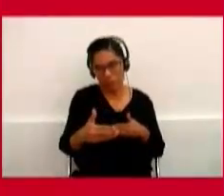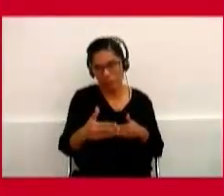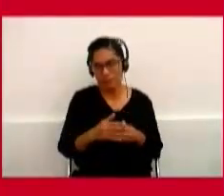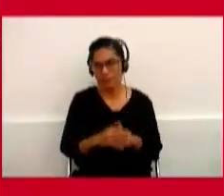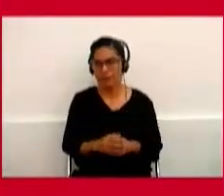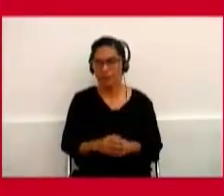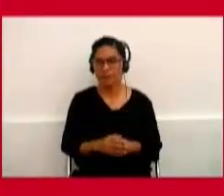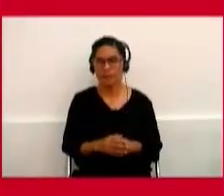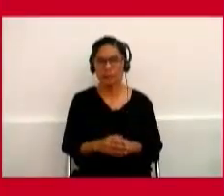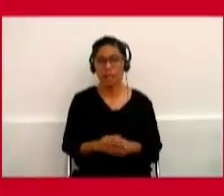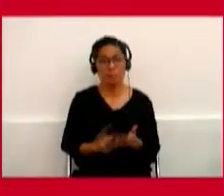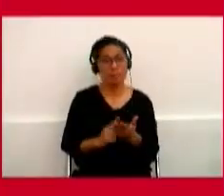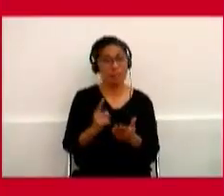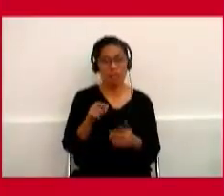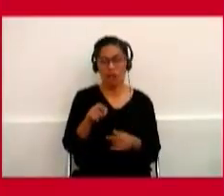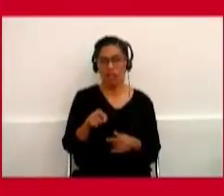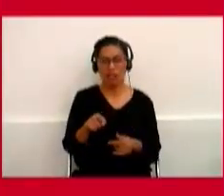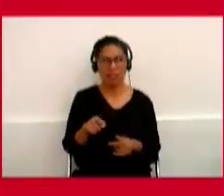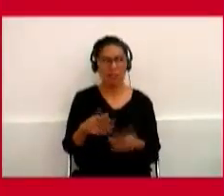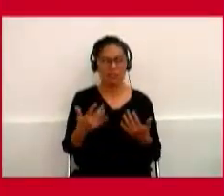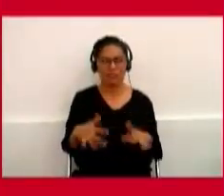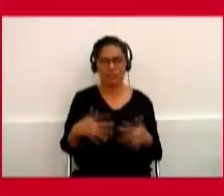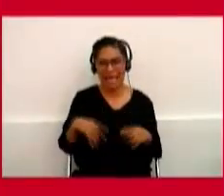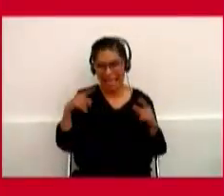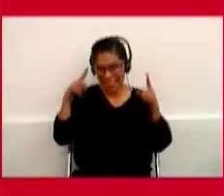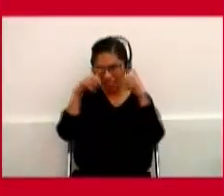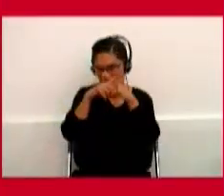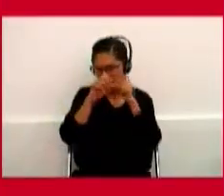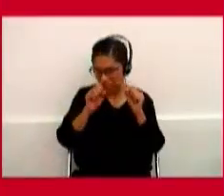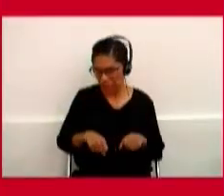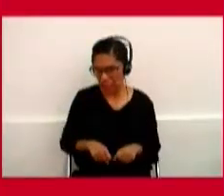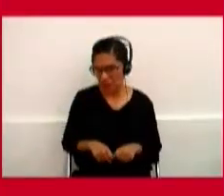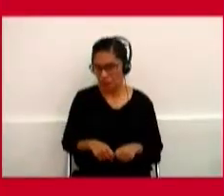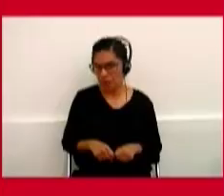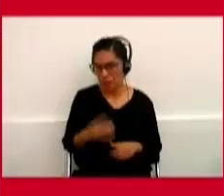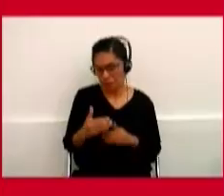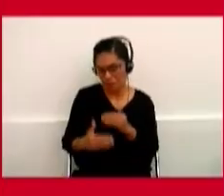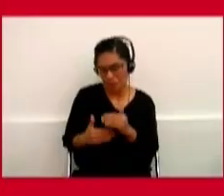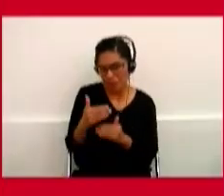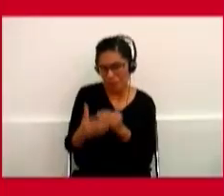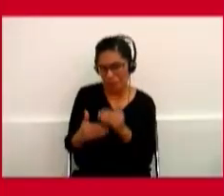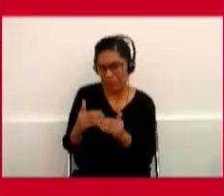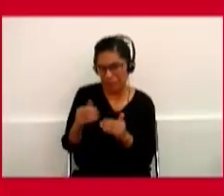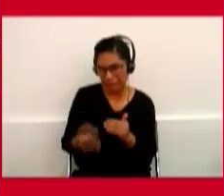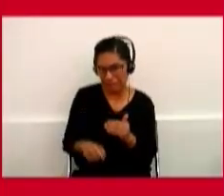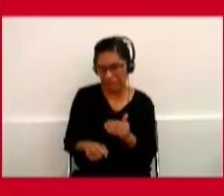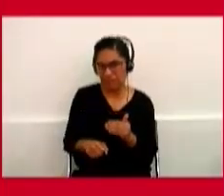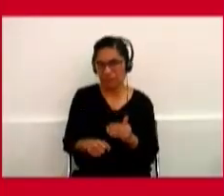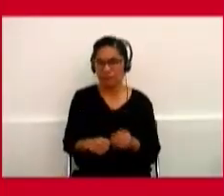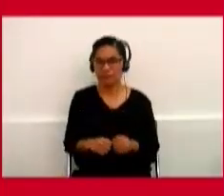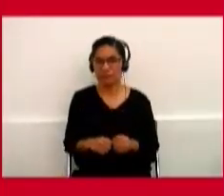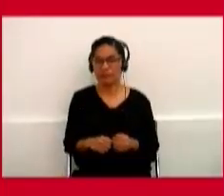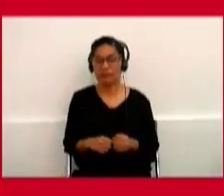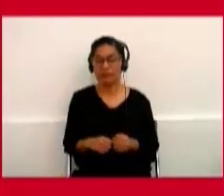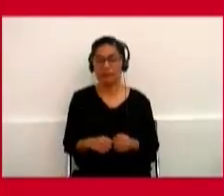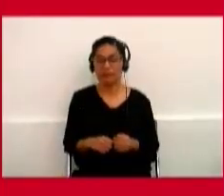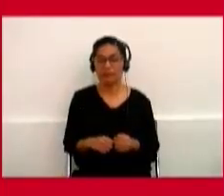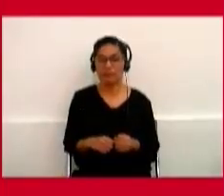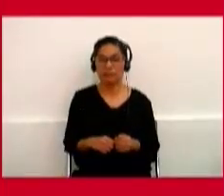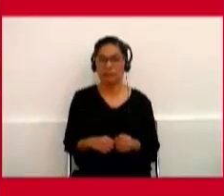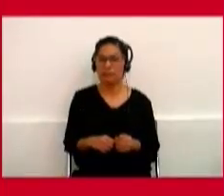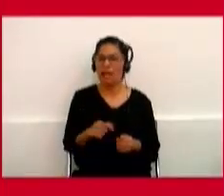considerando, bueno, primero que es bien retador, ¿no?, el avance planteado. El otro es ver esa longitud,